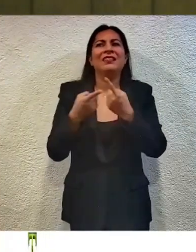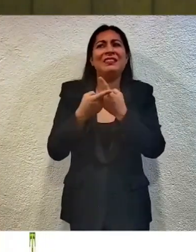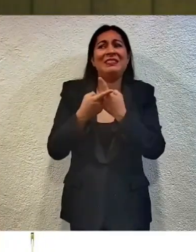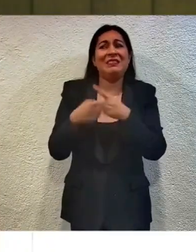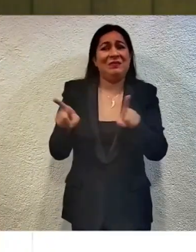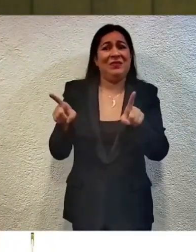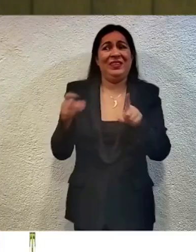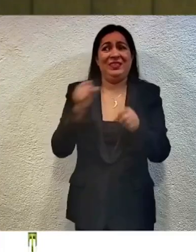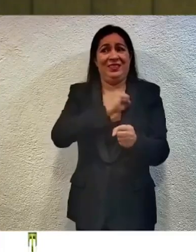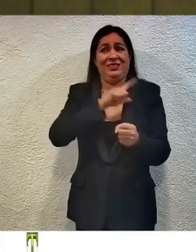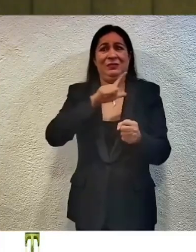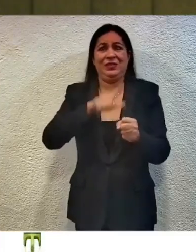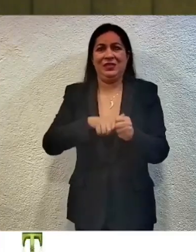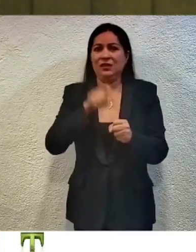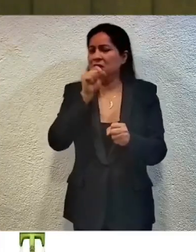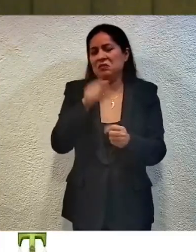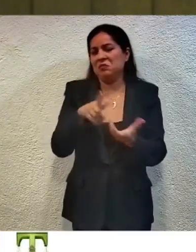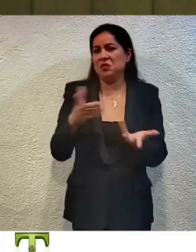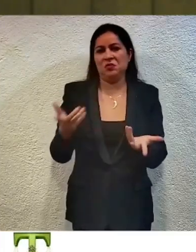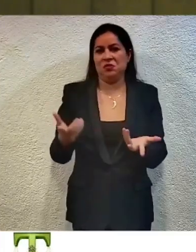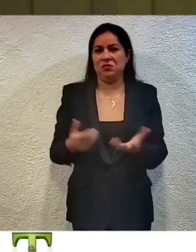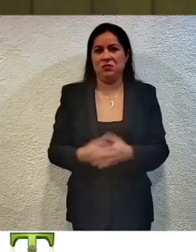diferenciado entre los mismos.